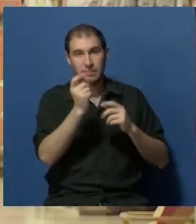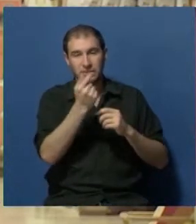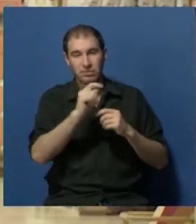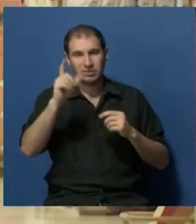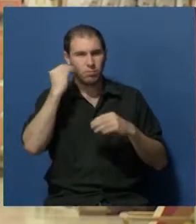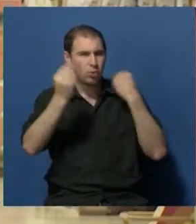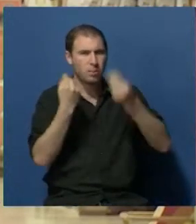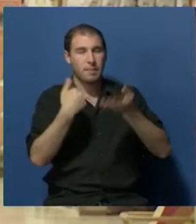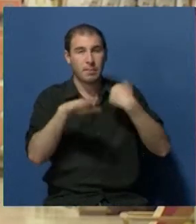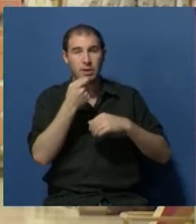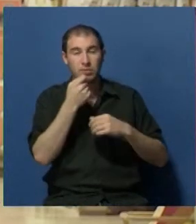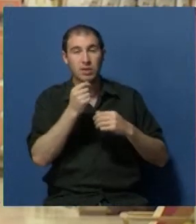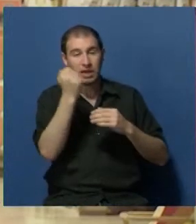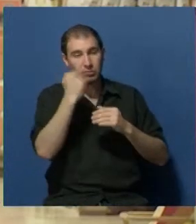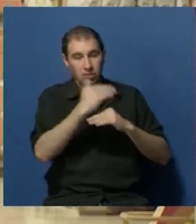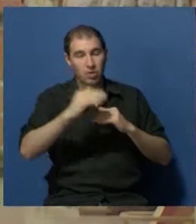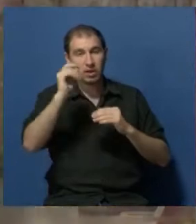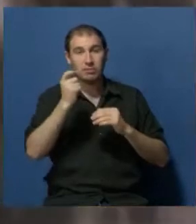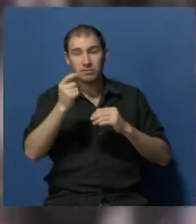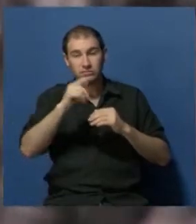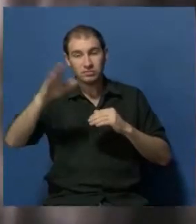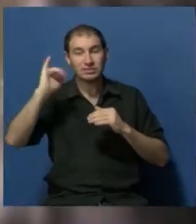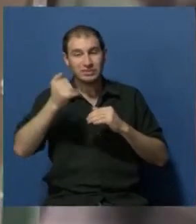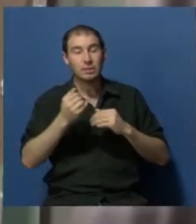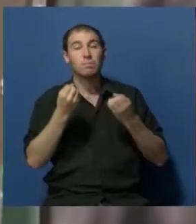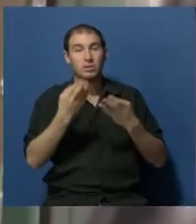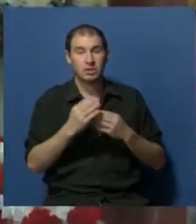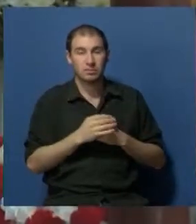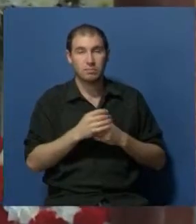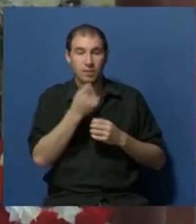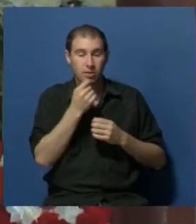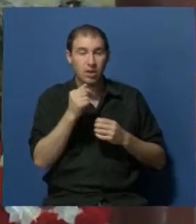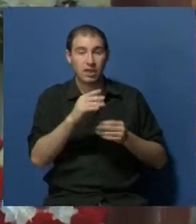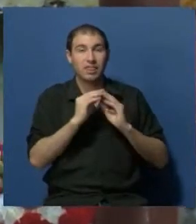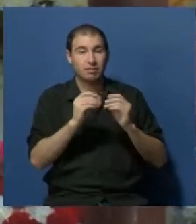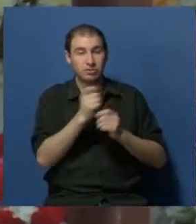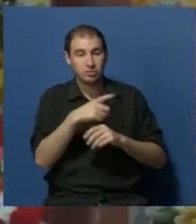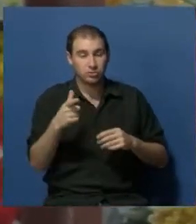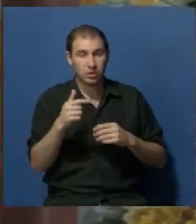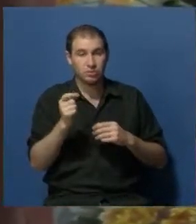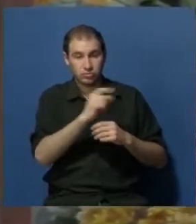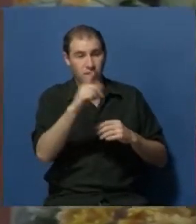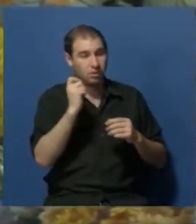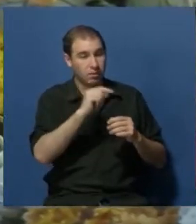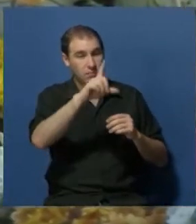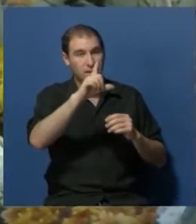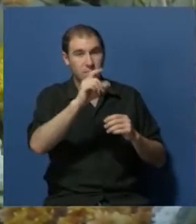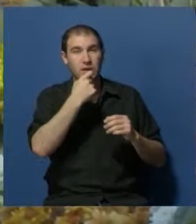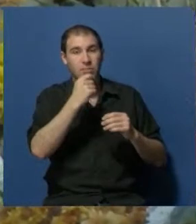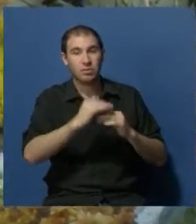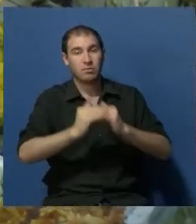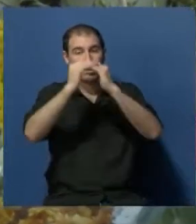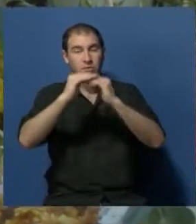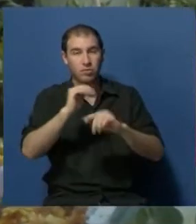más preocupante cuando no hay crecimiento económico y sí hay inflación, porque entonces cuando uno llega a paritaria le suben el sueldo y por no